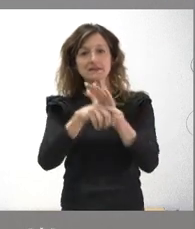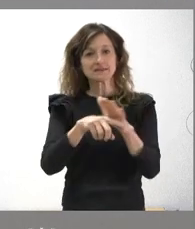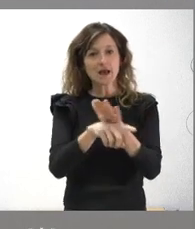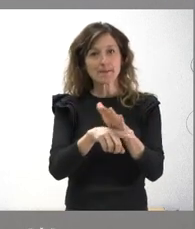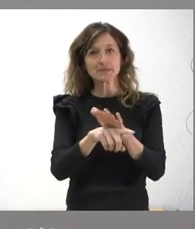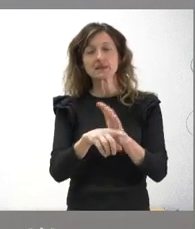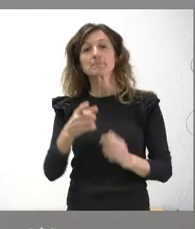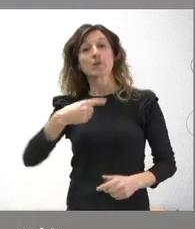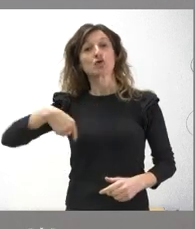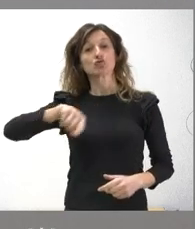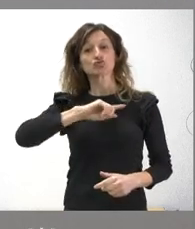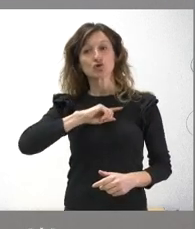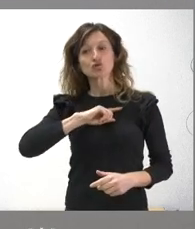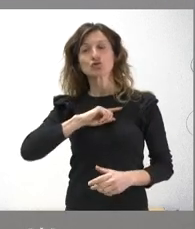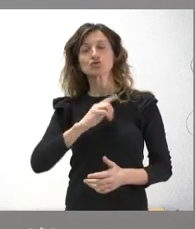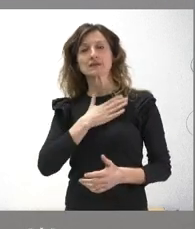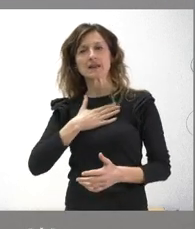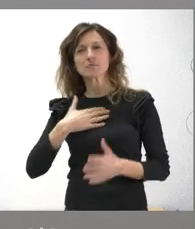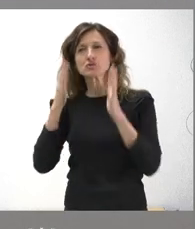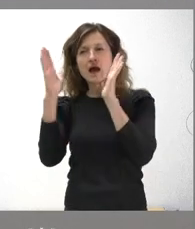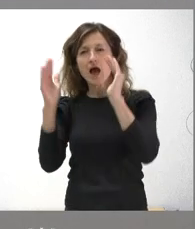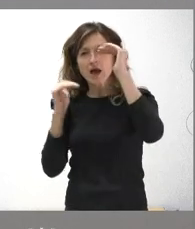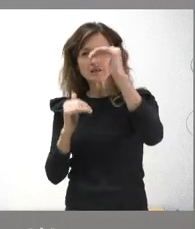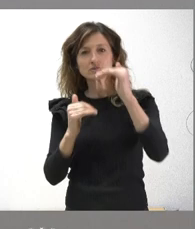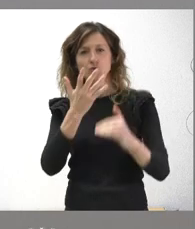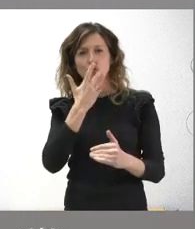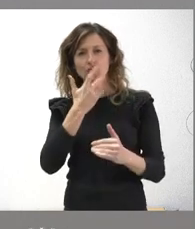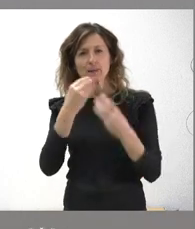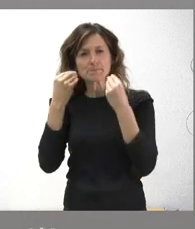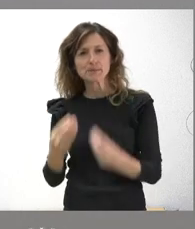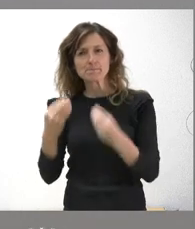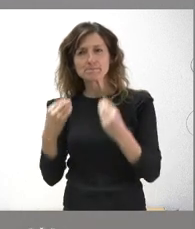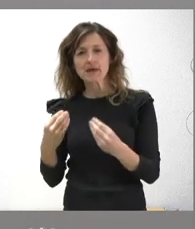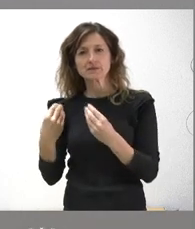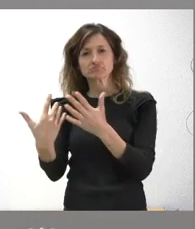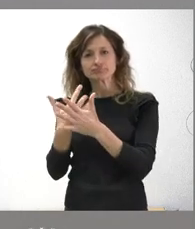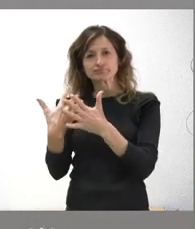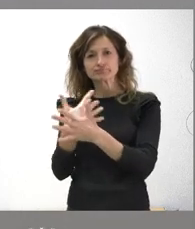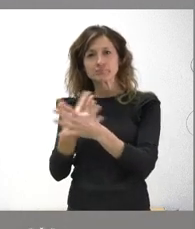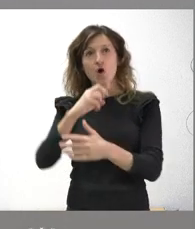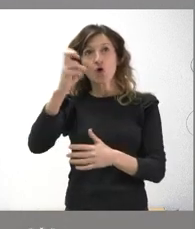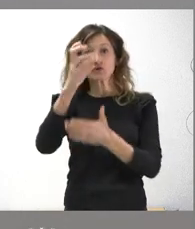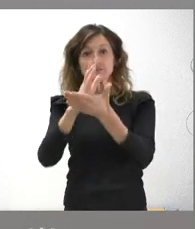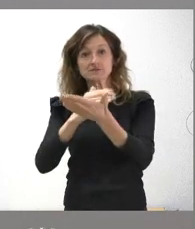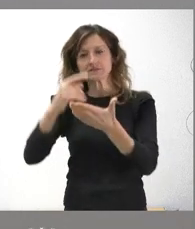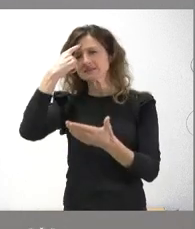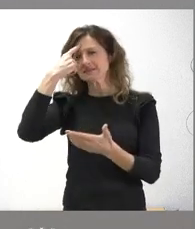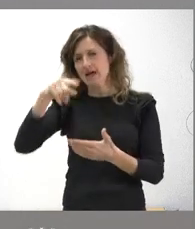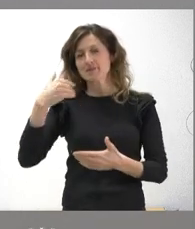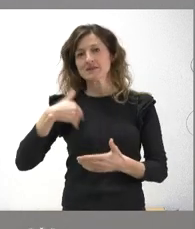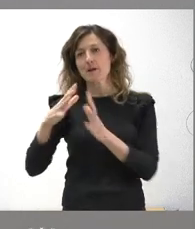nosotros estamos lógicamente muy atentos a conocer de primera mano información que ya disponen otras comunidades autónomas que han venido